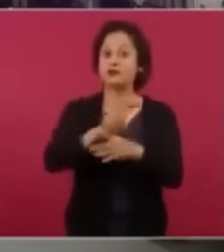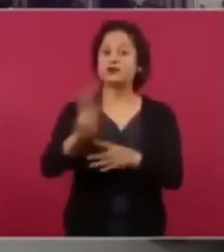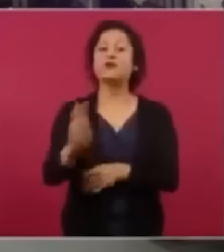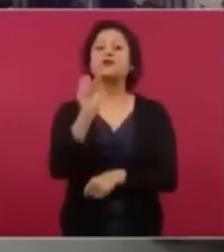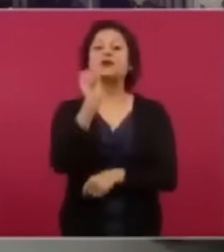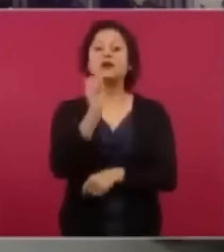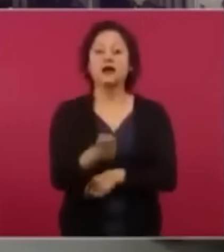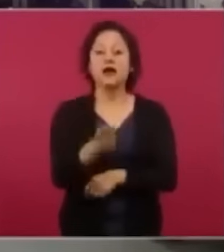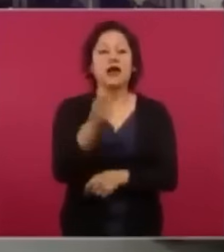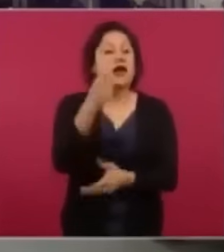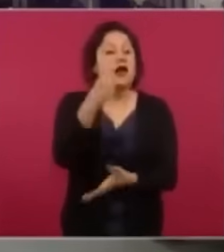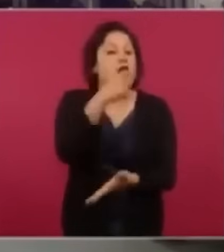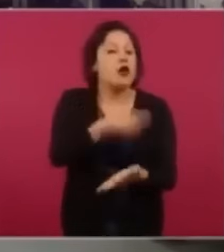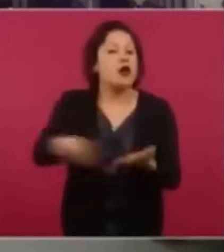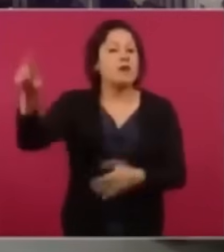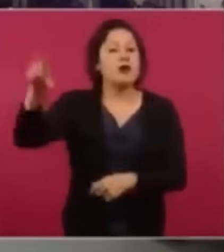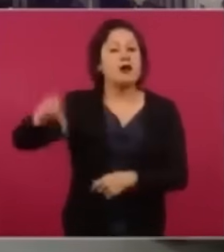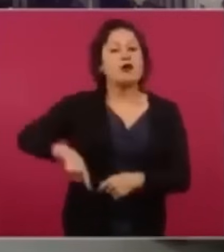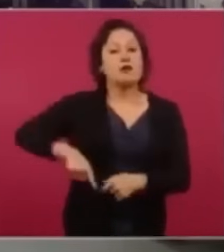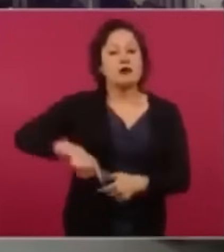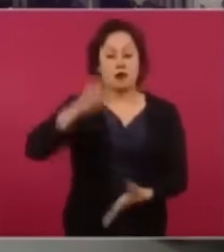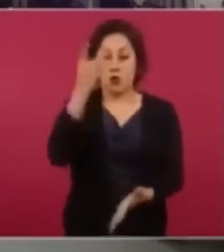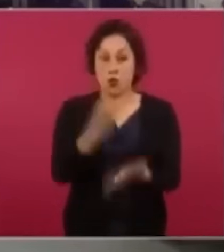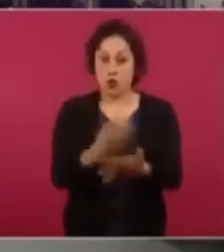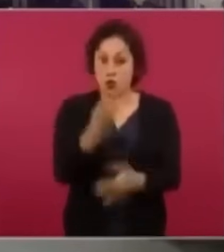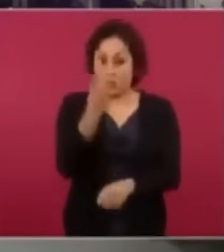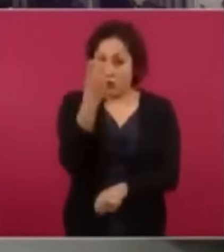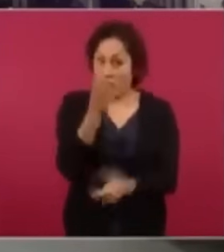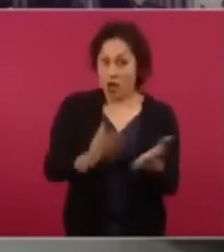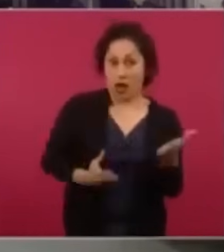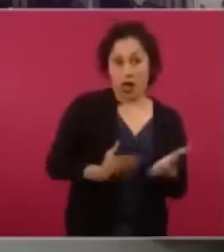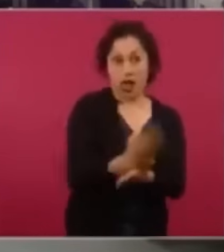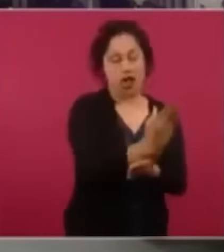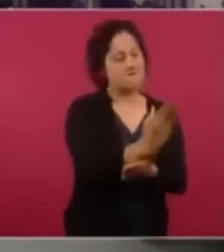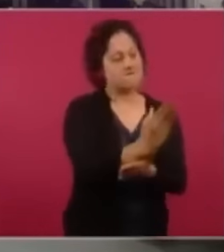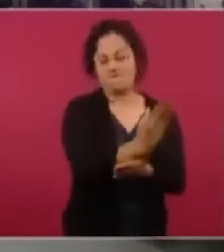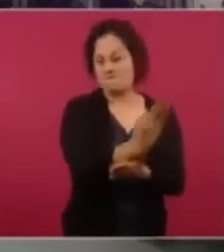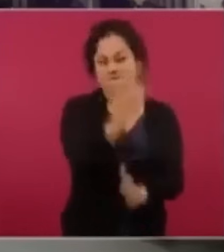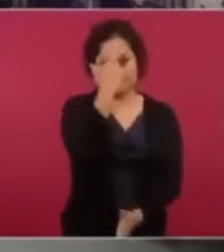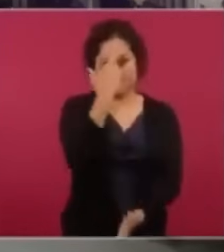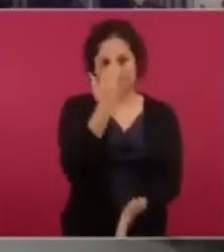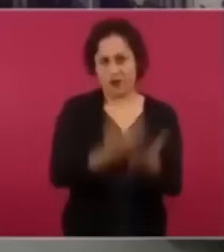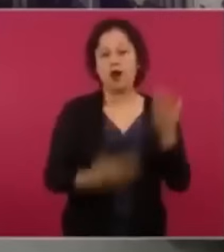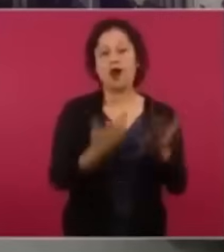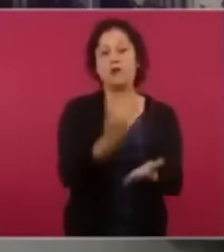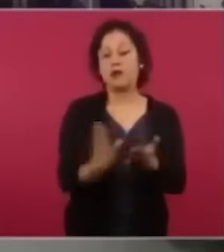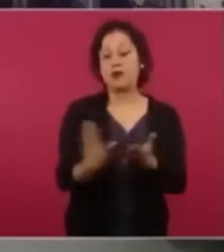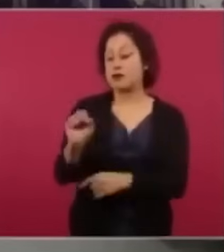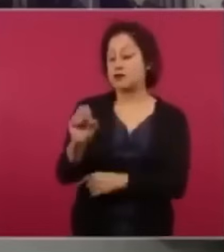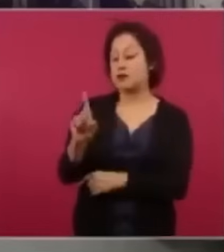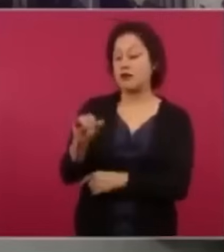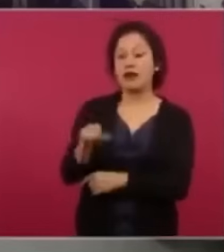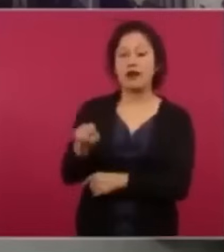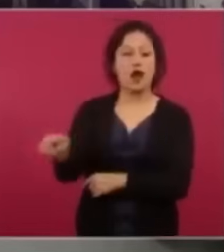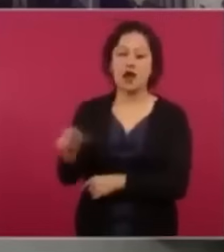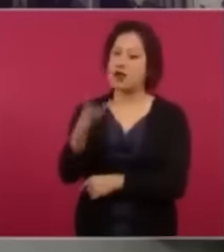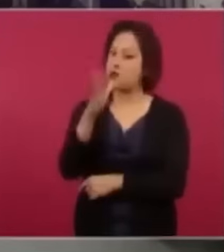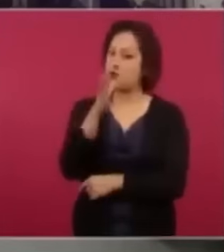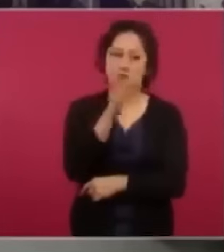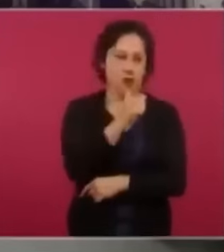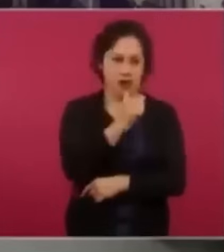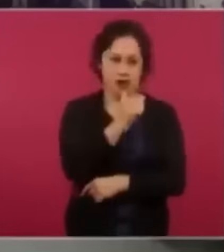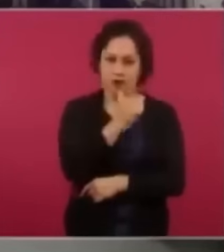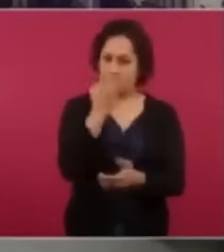solo a gobiernos, que esa intervención es ilegal y, además, que la SEDENA no tiene facultades. Entonces, aquí la